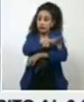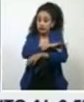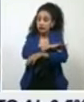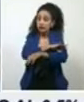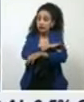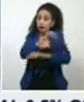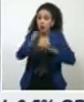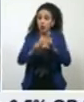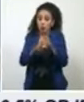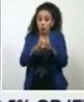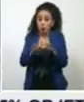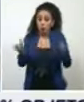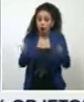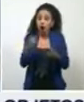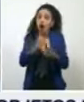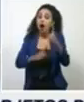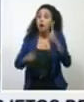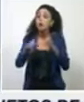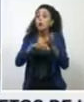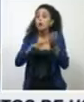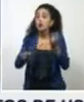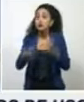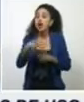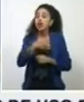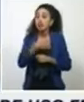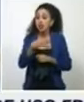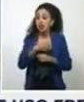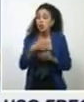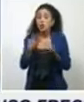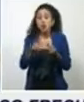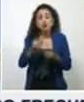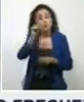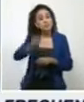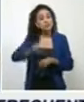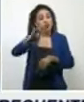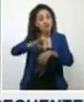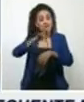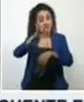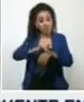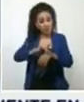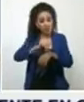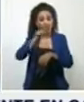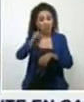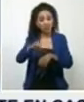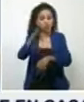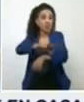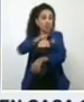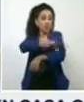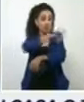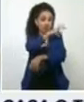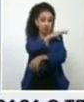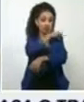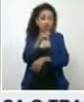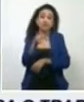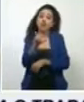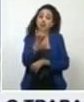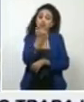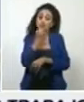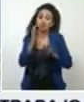algunas provincias estamos teniendo un número de casos confirmados de dengue, que es otra enfermedad que